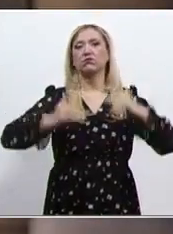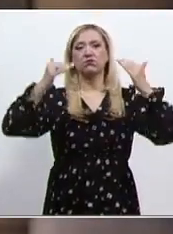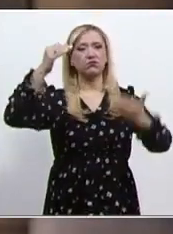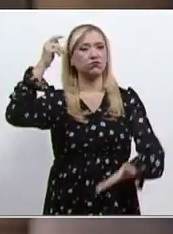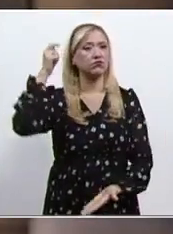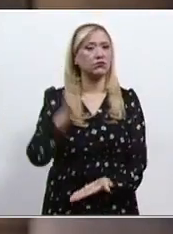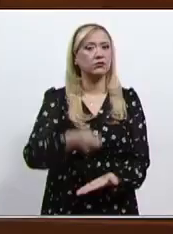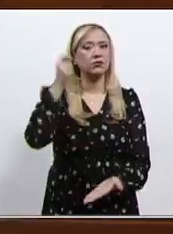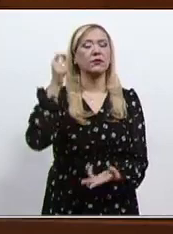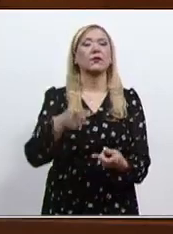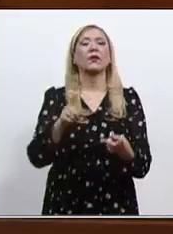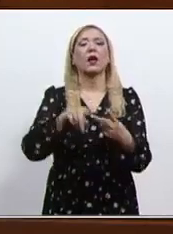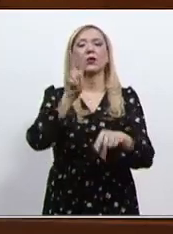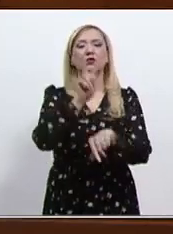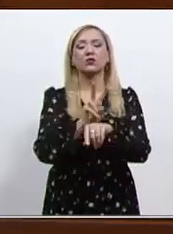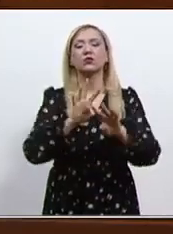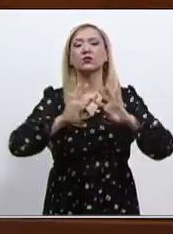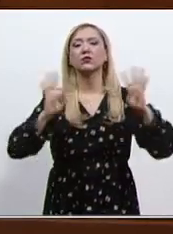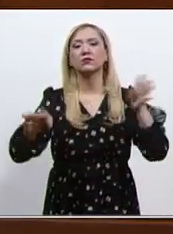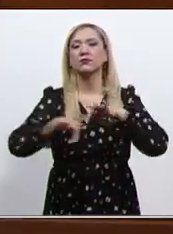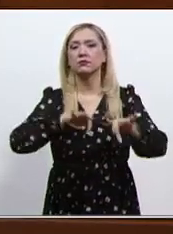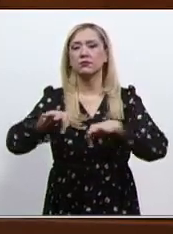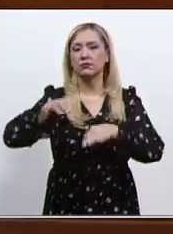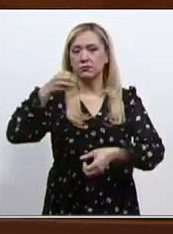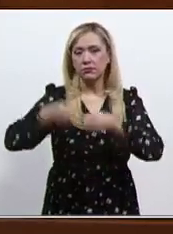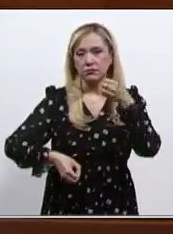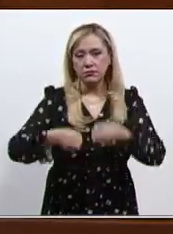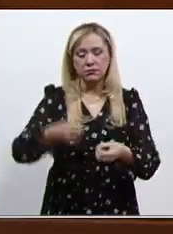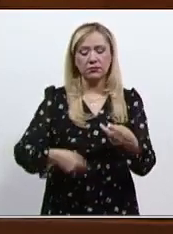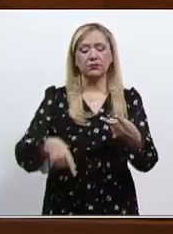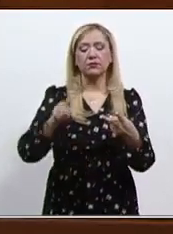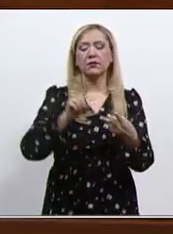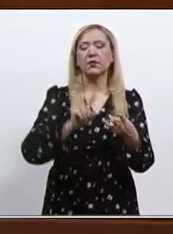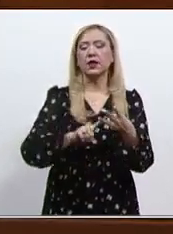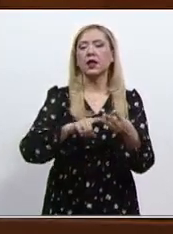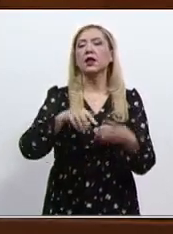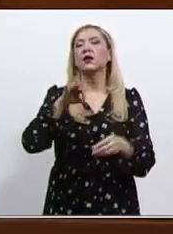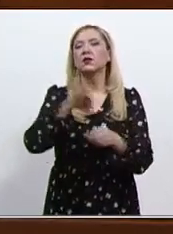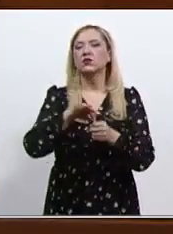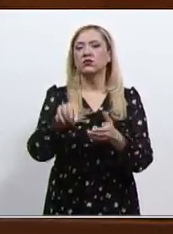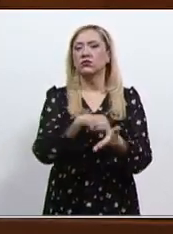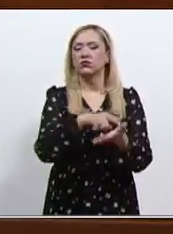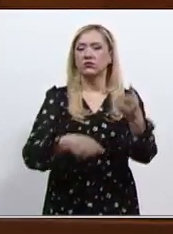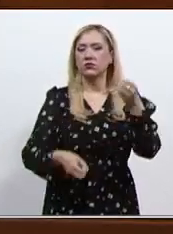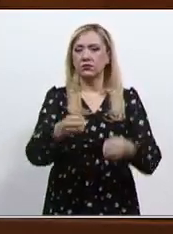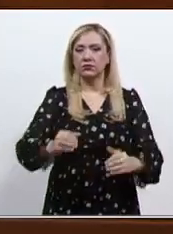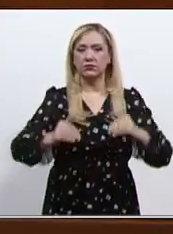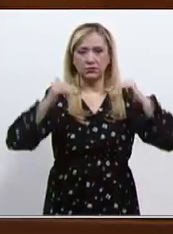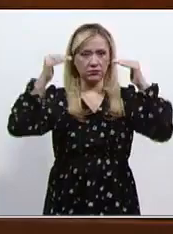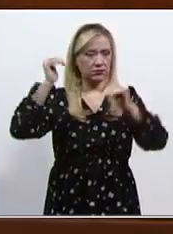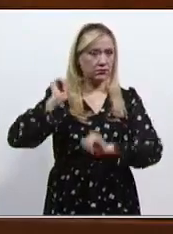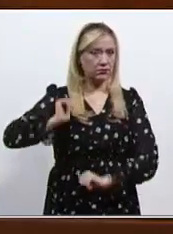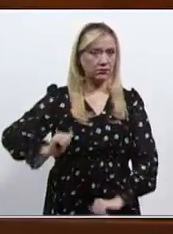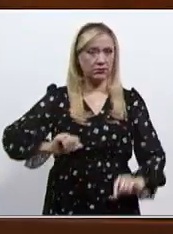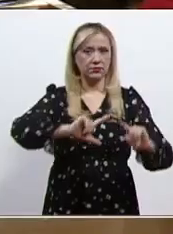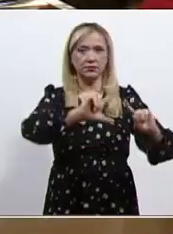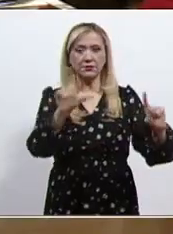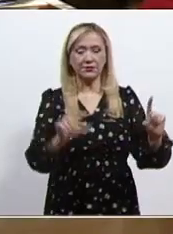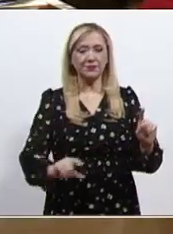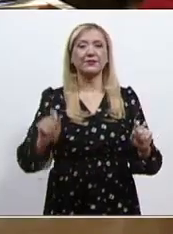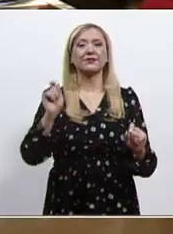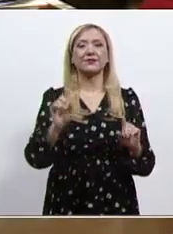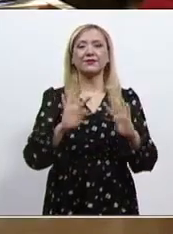de justicia el consejo de la judicatura federal y la sala superior del tribunal electoral del poder judicial de la federación le dieron la bienvenida